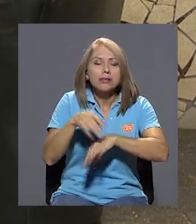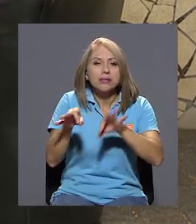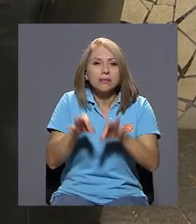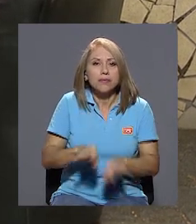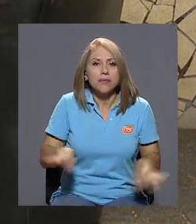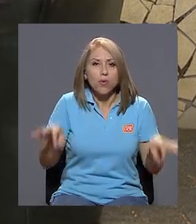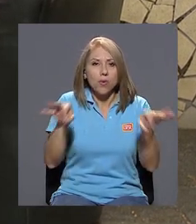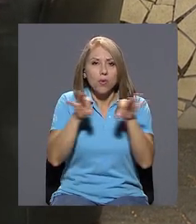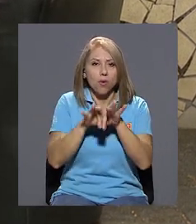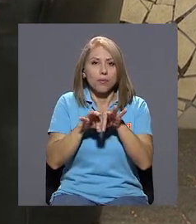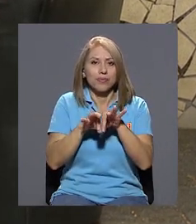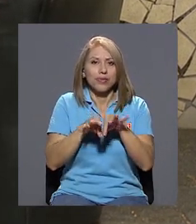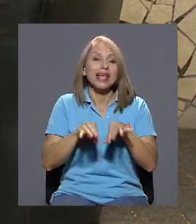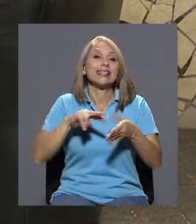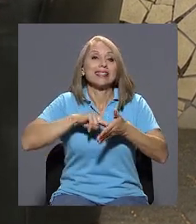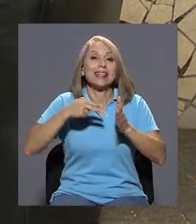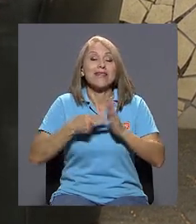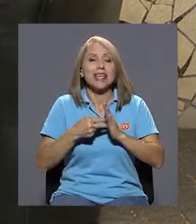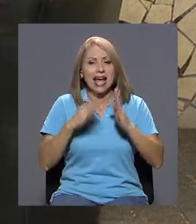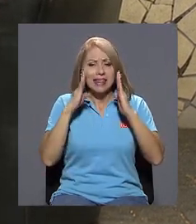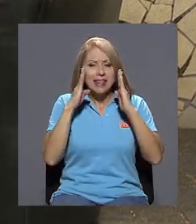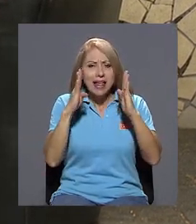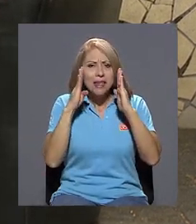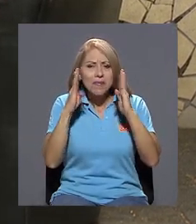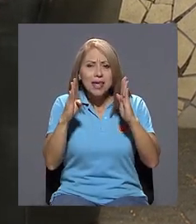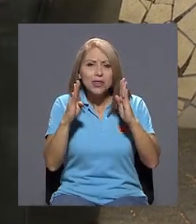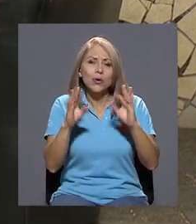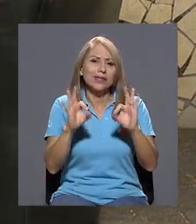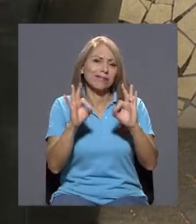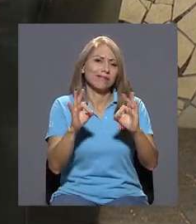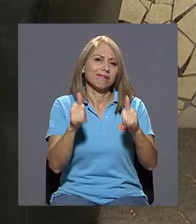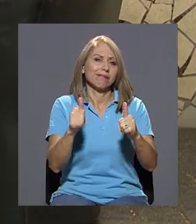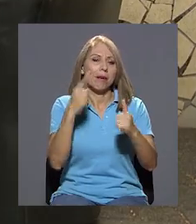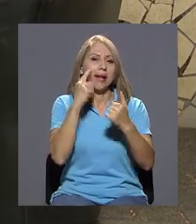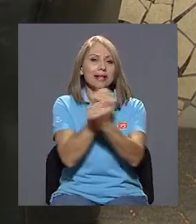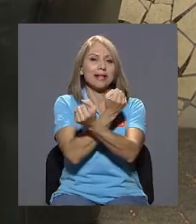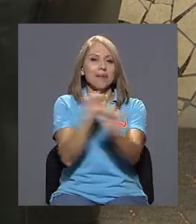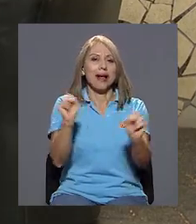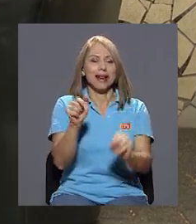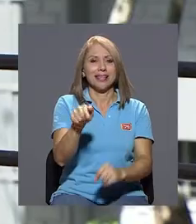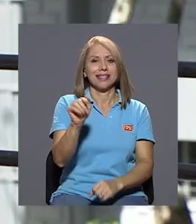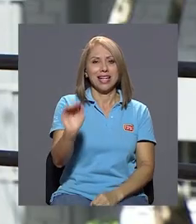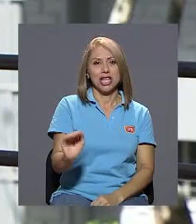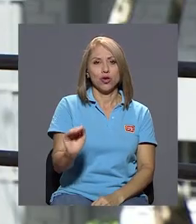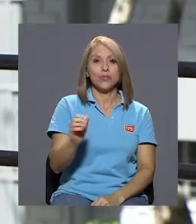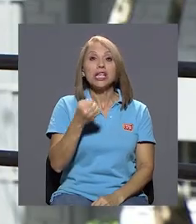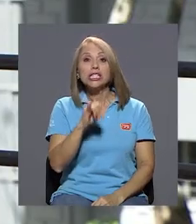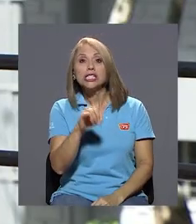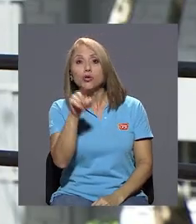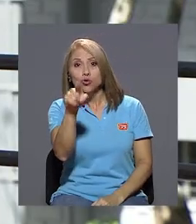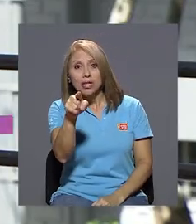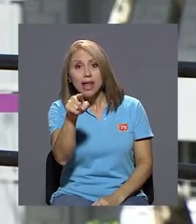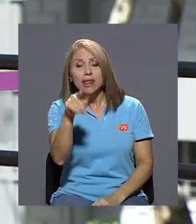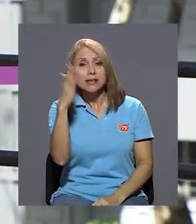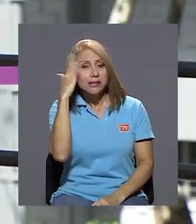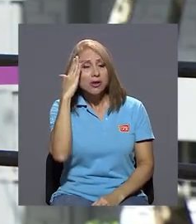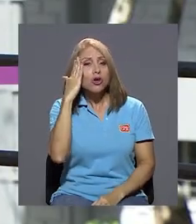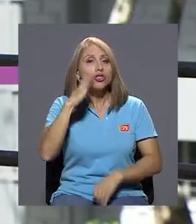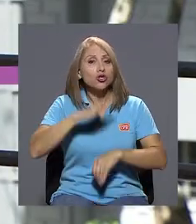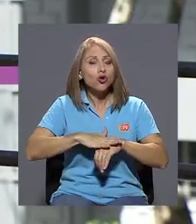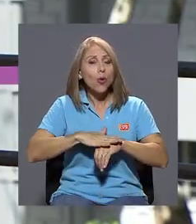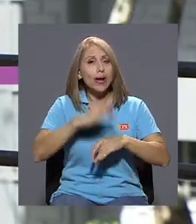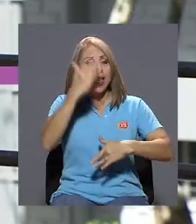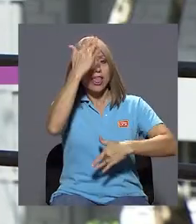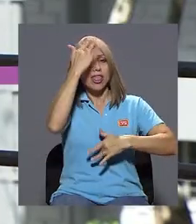es importante, ¿verdad? Porque eso va a determinar que el tratamiento sea oportuno para salvar a ese niño. Entonces, si usted es una persona que usted